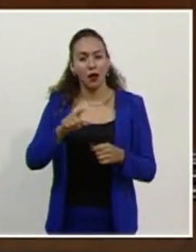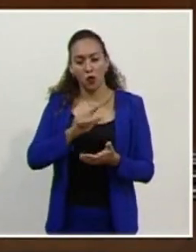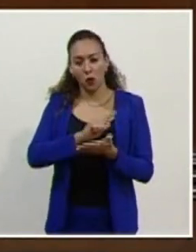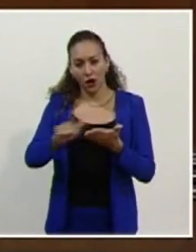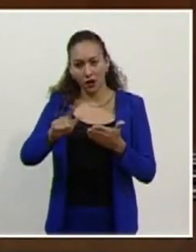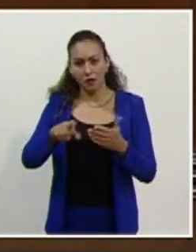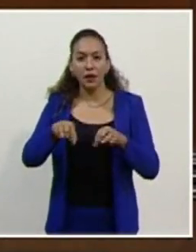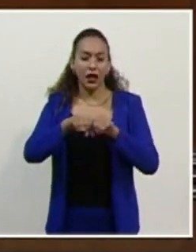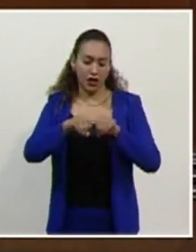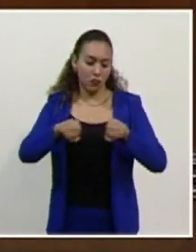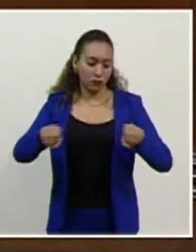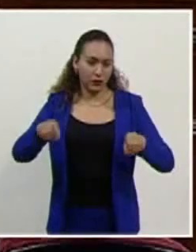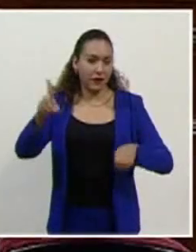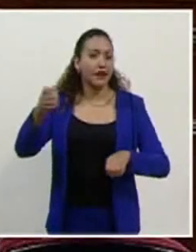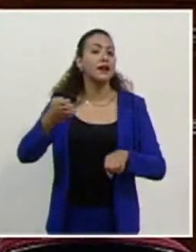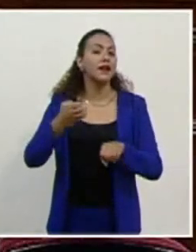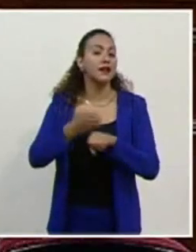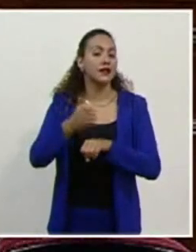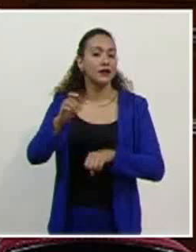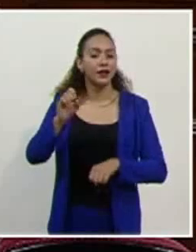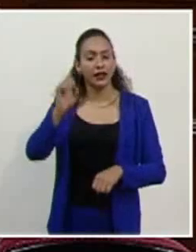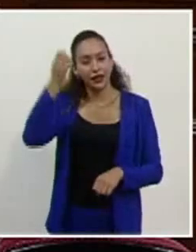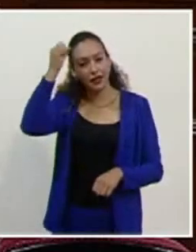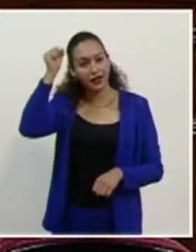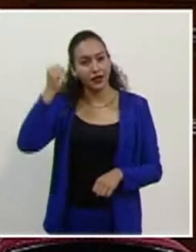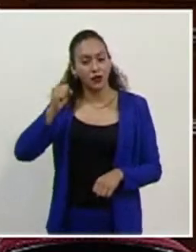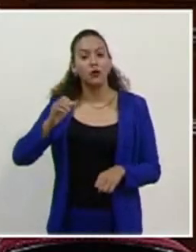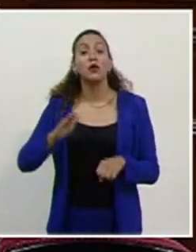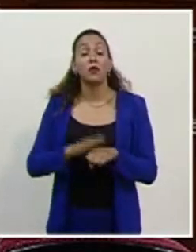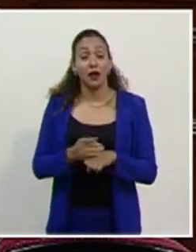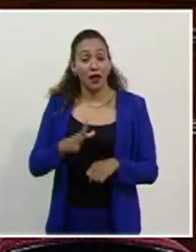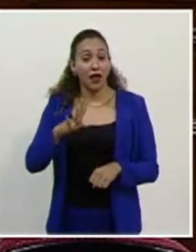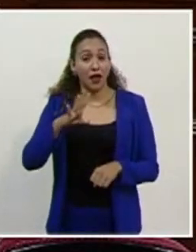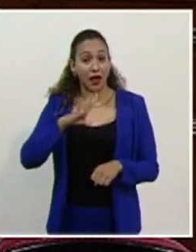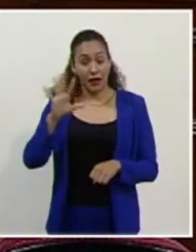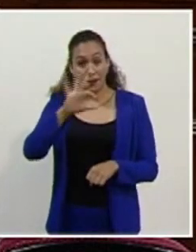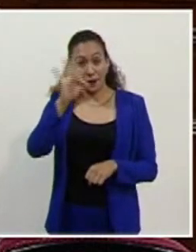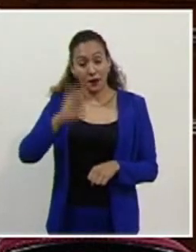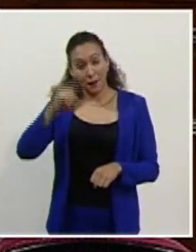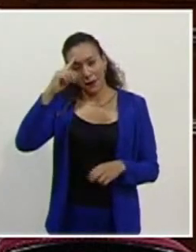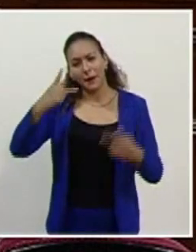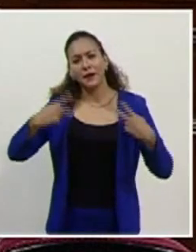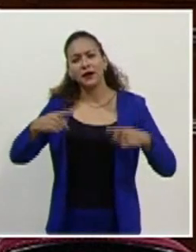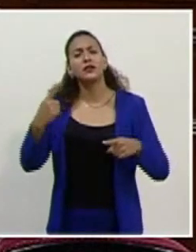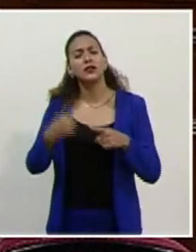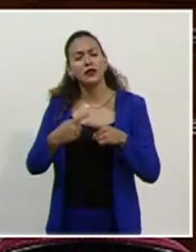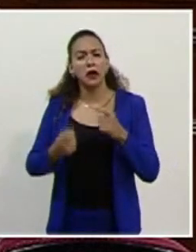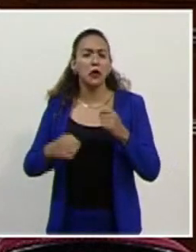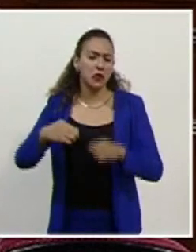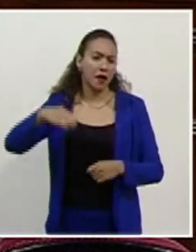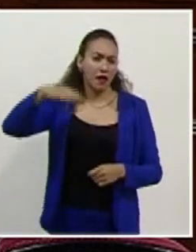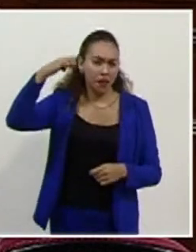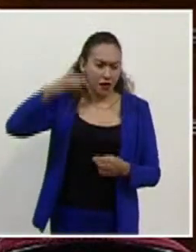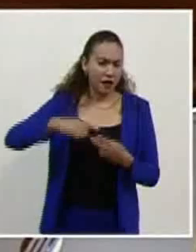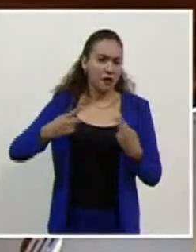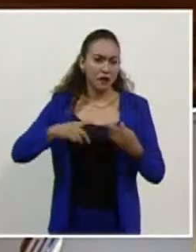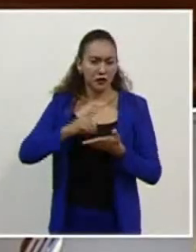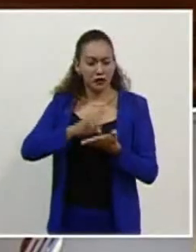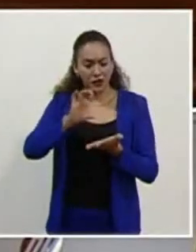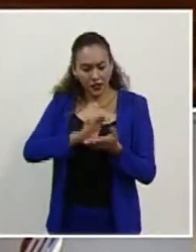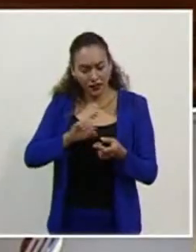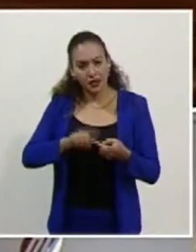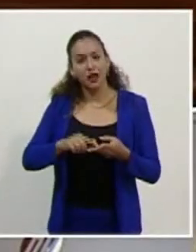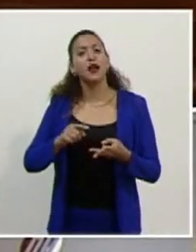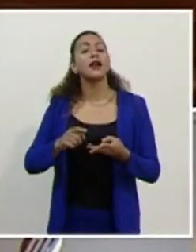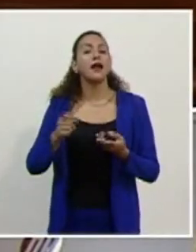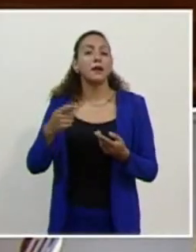de Sinaloa, que establecen tarifas especiales del 50% para las personas pensionadas, jubiladas, adultas mayores o con discapacidad por los